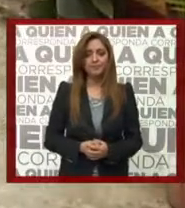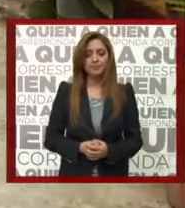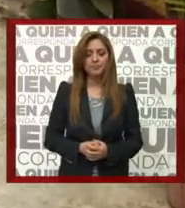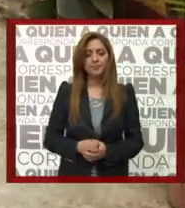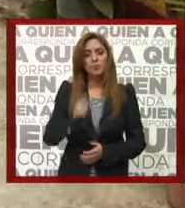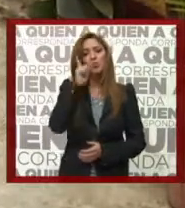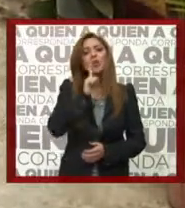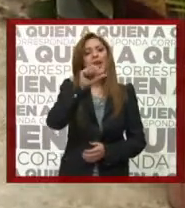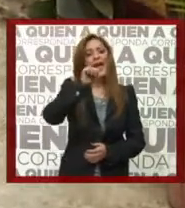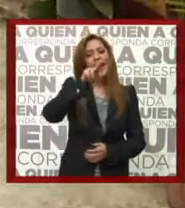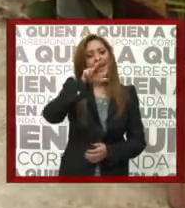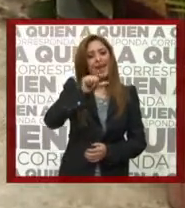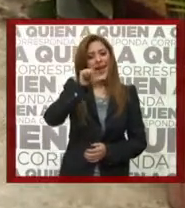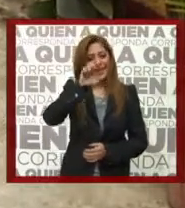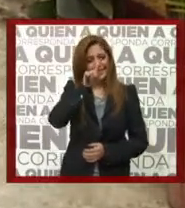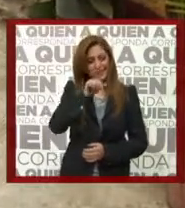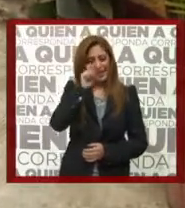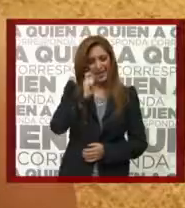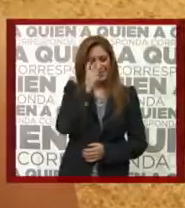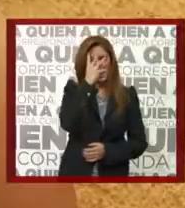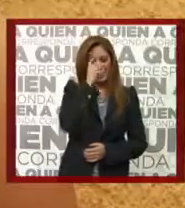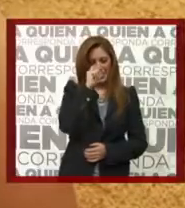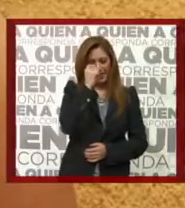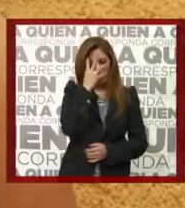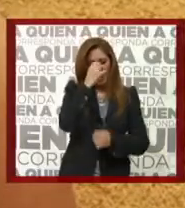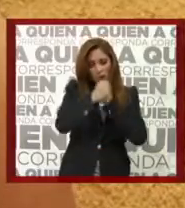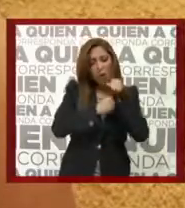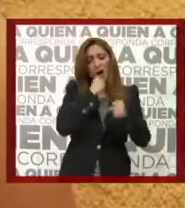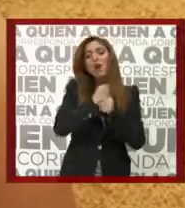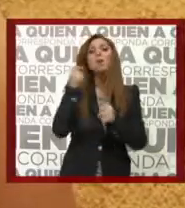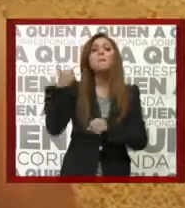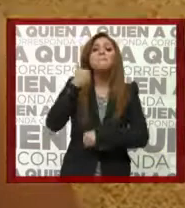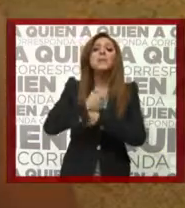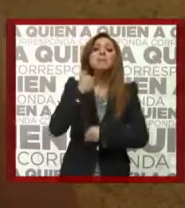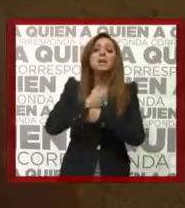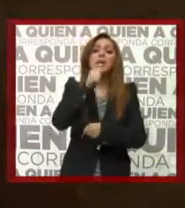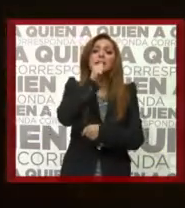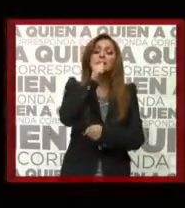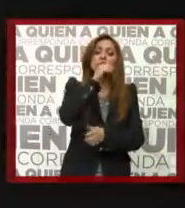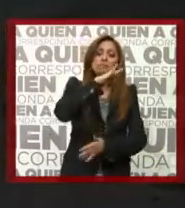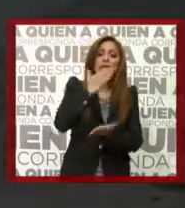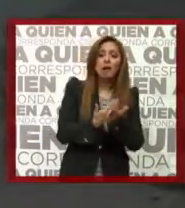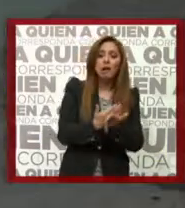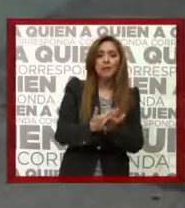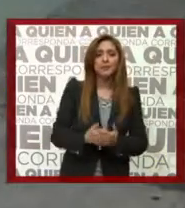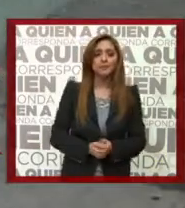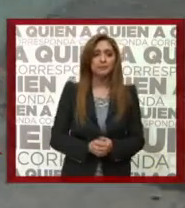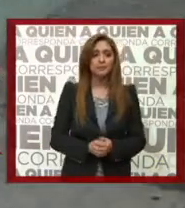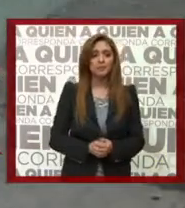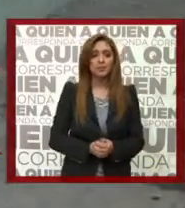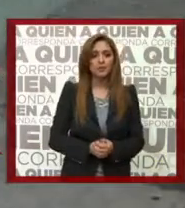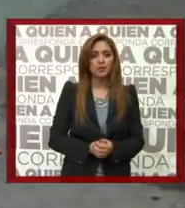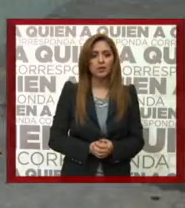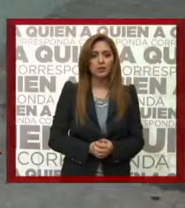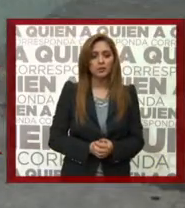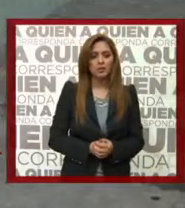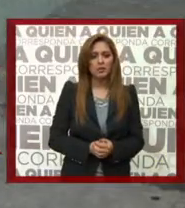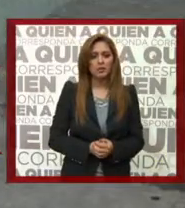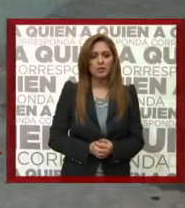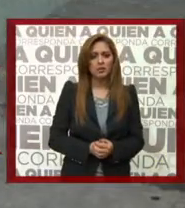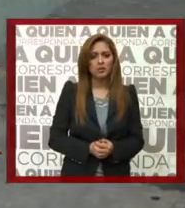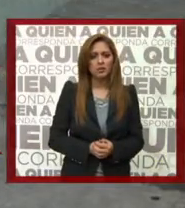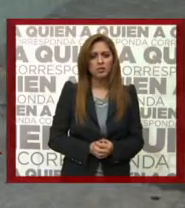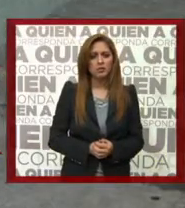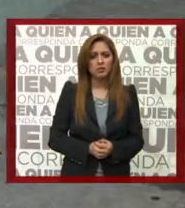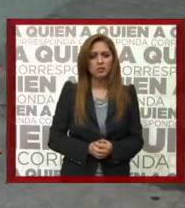Ana Lezama Sosa tiene 24 años y no terminó la primaria. En Veracruz, en Soledad de Doblado,